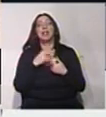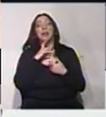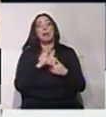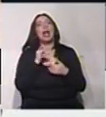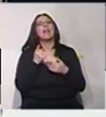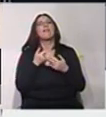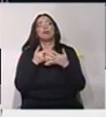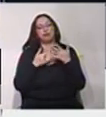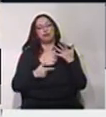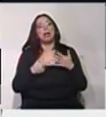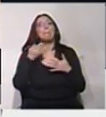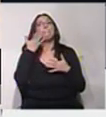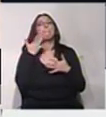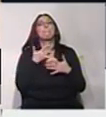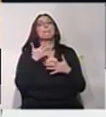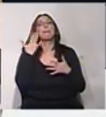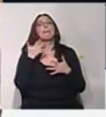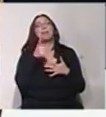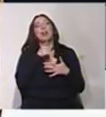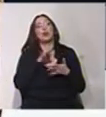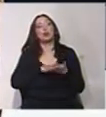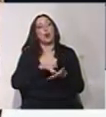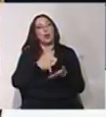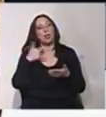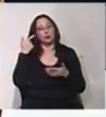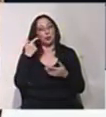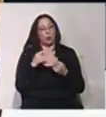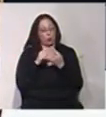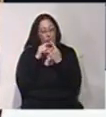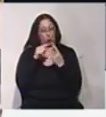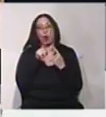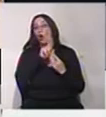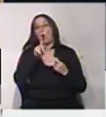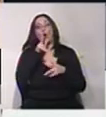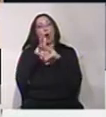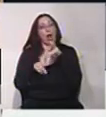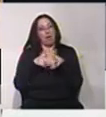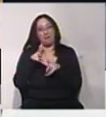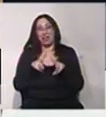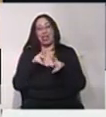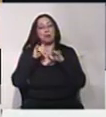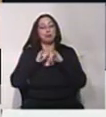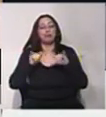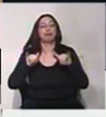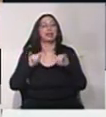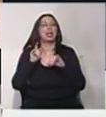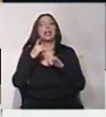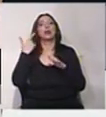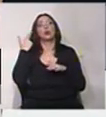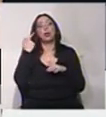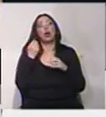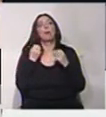varios mitos de estos temas sobre el suicidio. Uno lo constituye eso, el no hablar del suicidio,